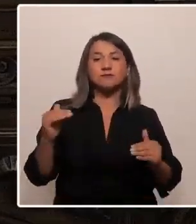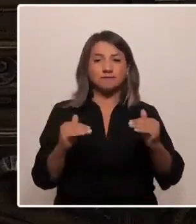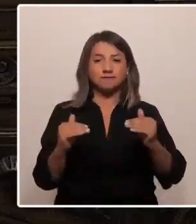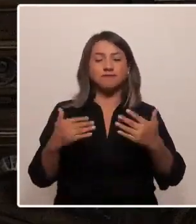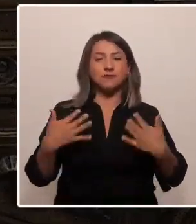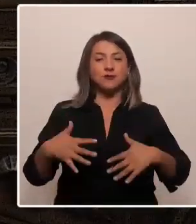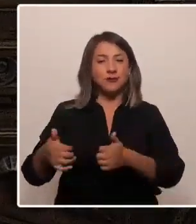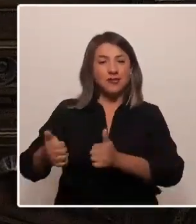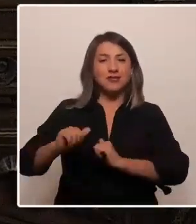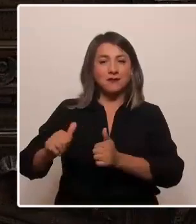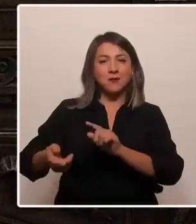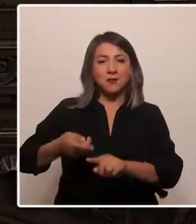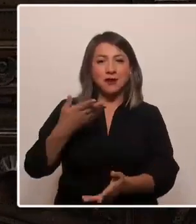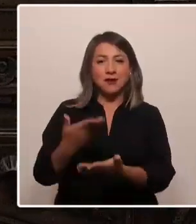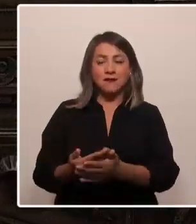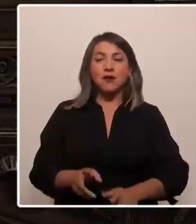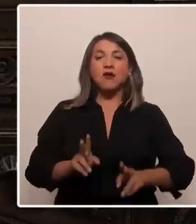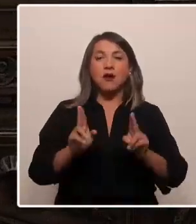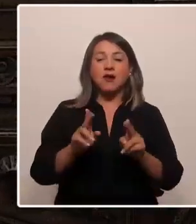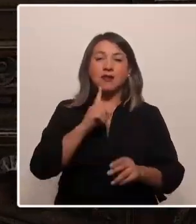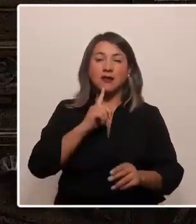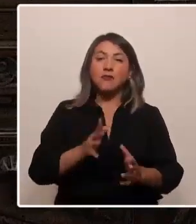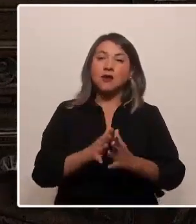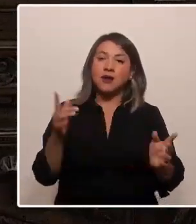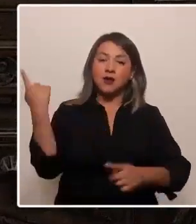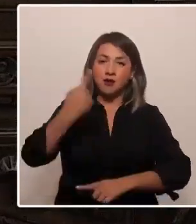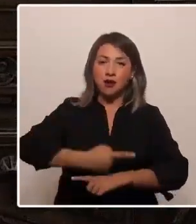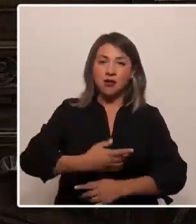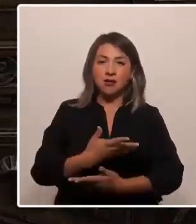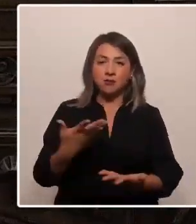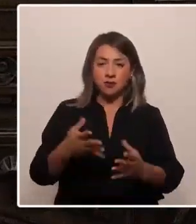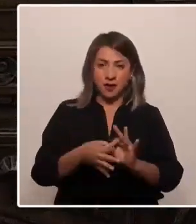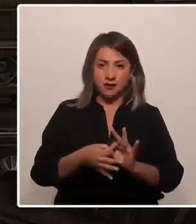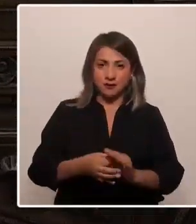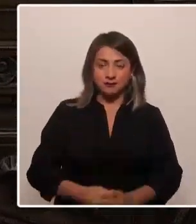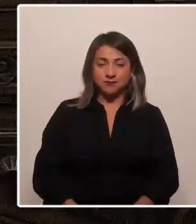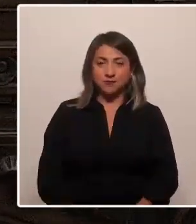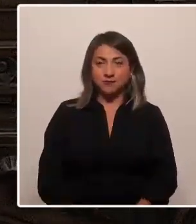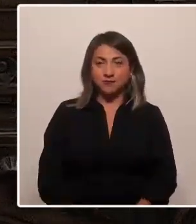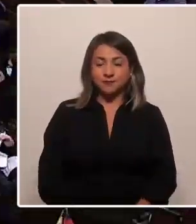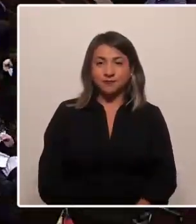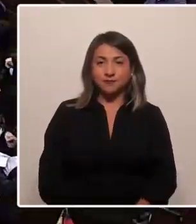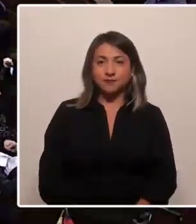histórico. Espero que tengamos una gran jornada. Muchas gracias.